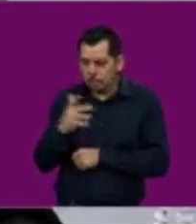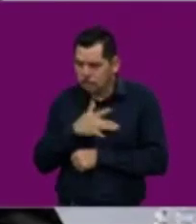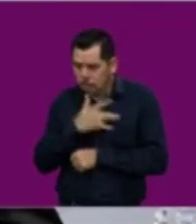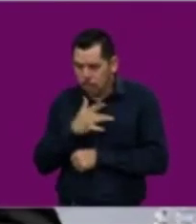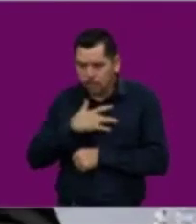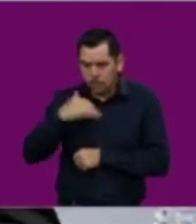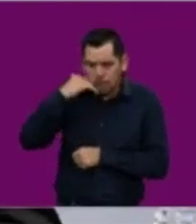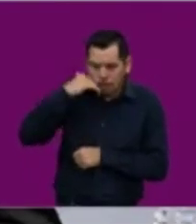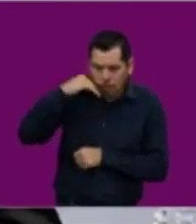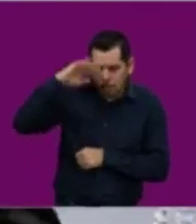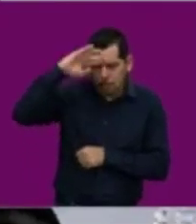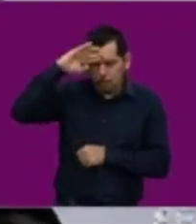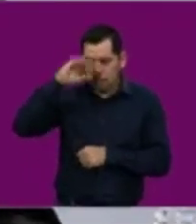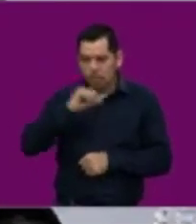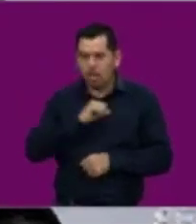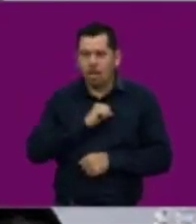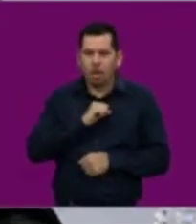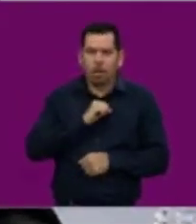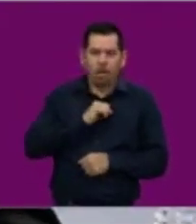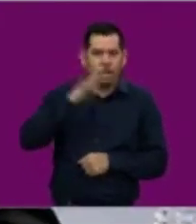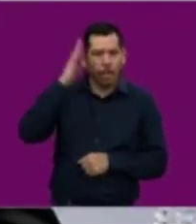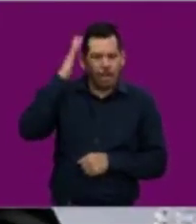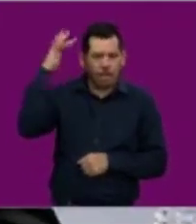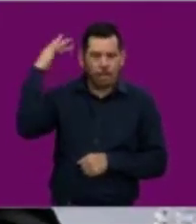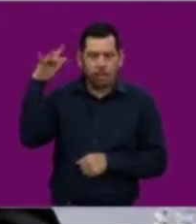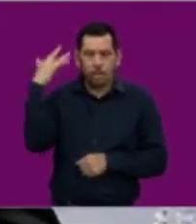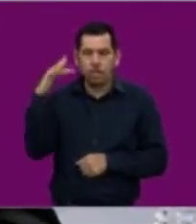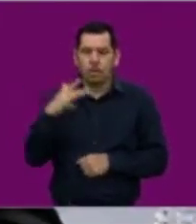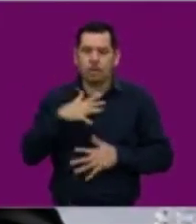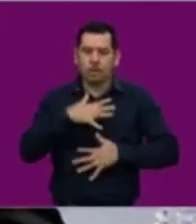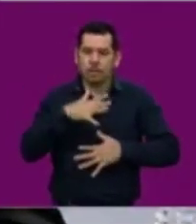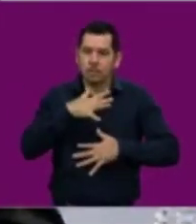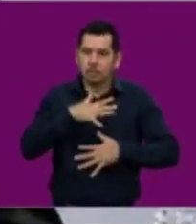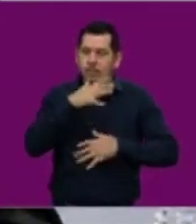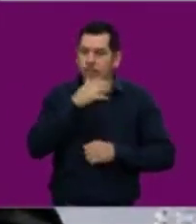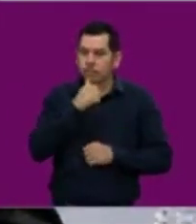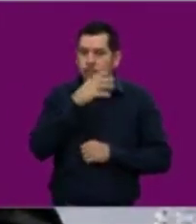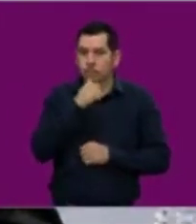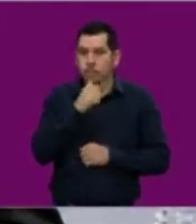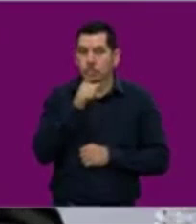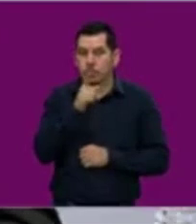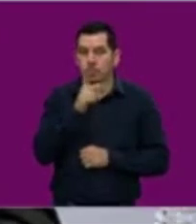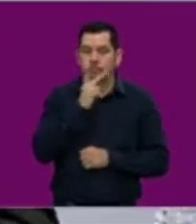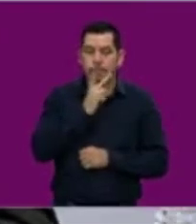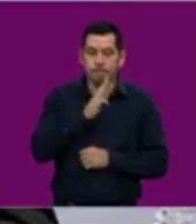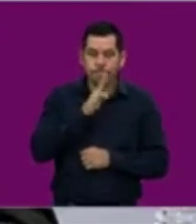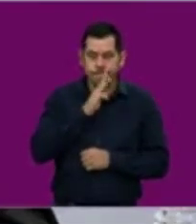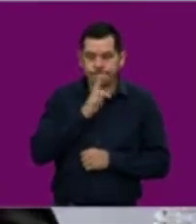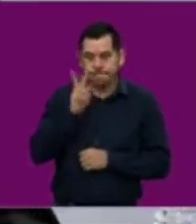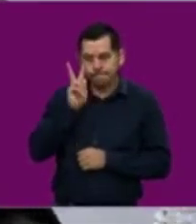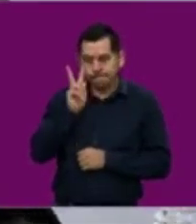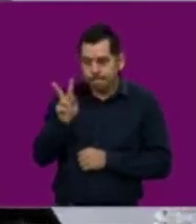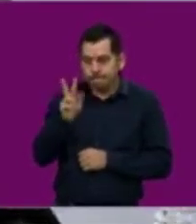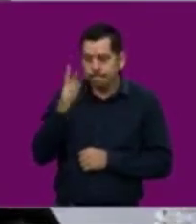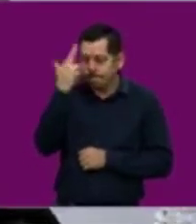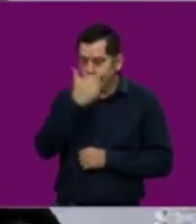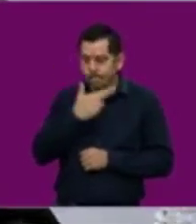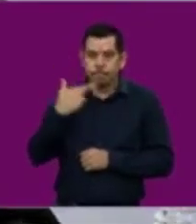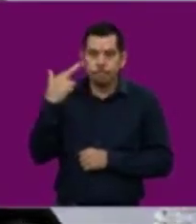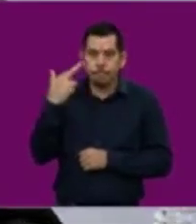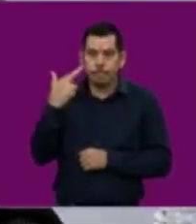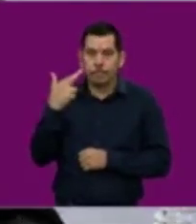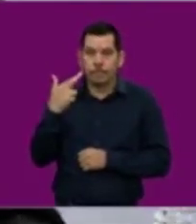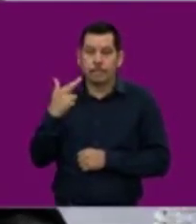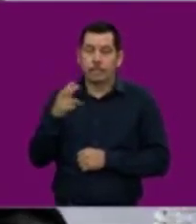dolor de cabeza o algún malestar respiratorio porque en esas condiciones deben de permanecer en